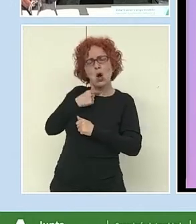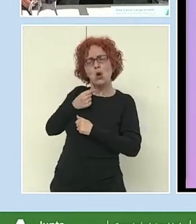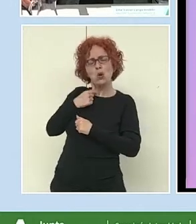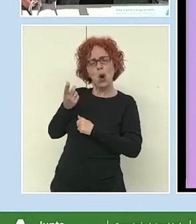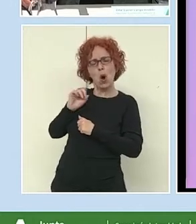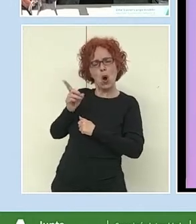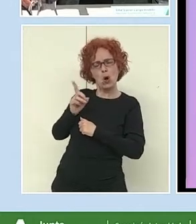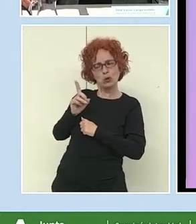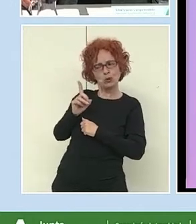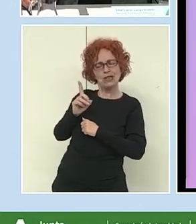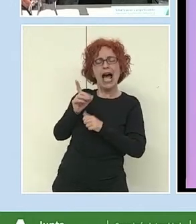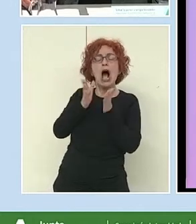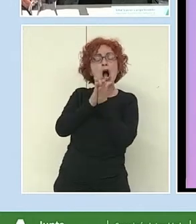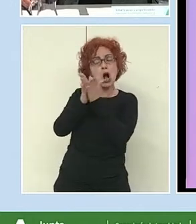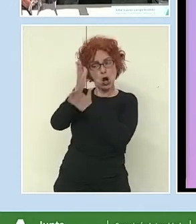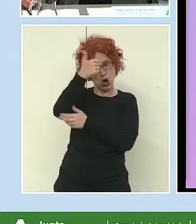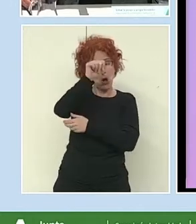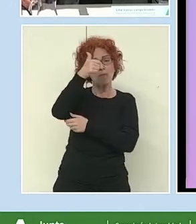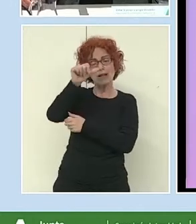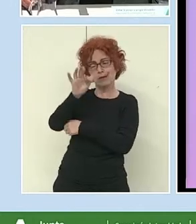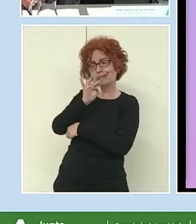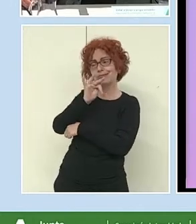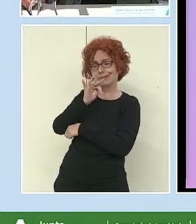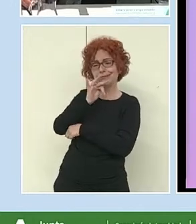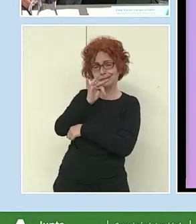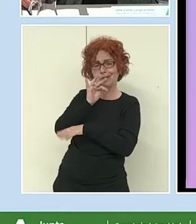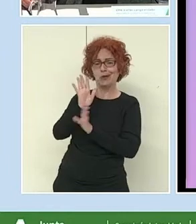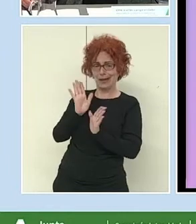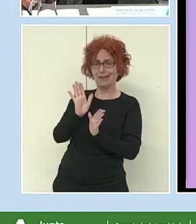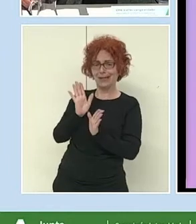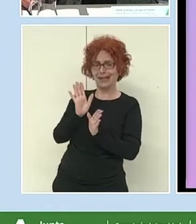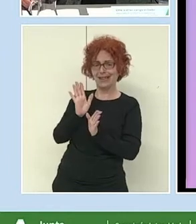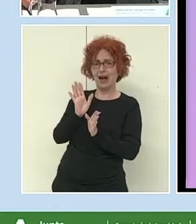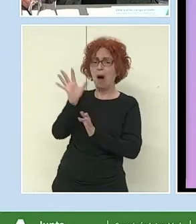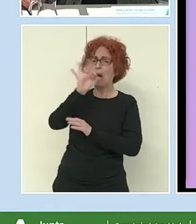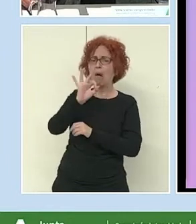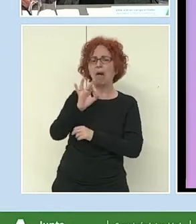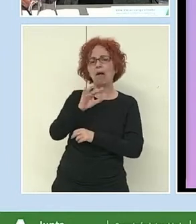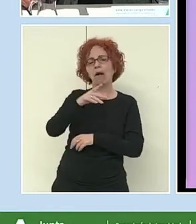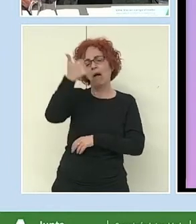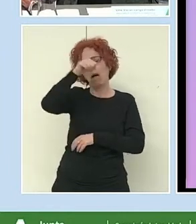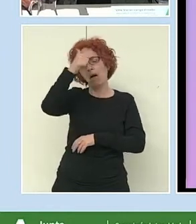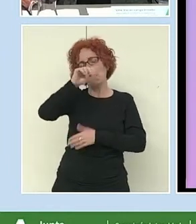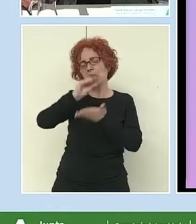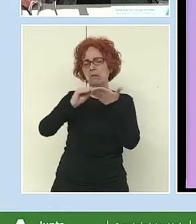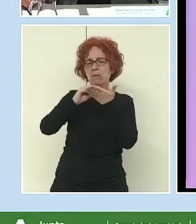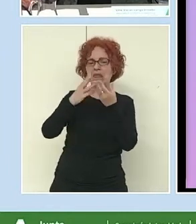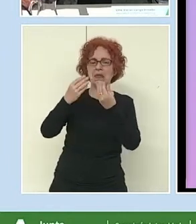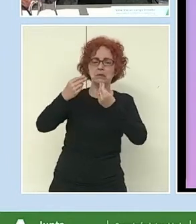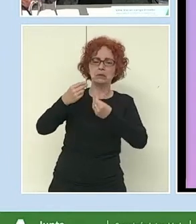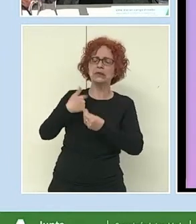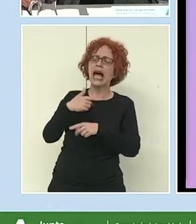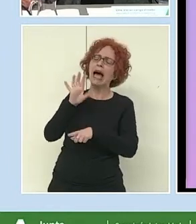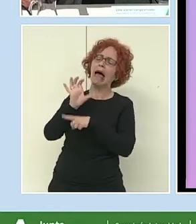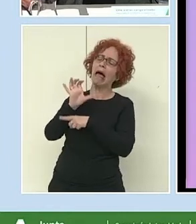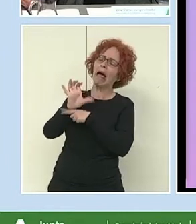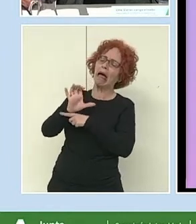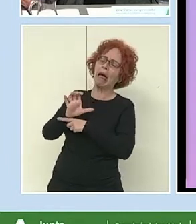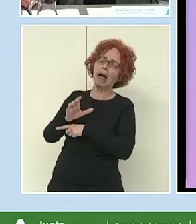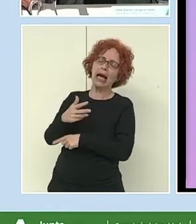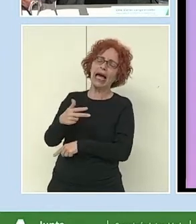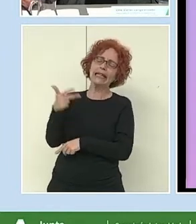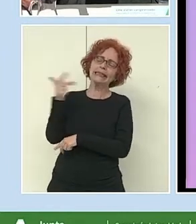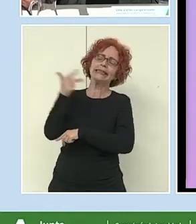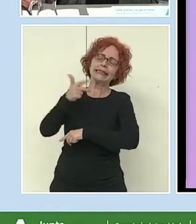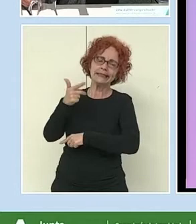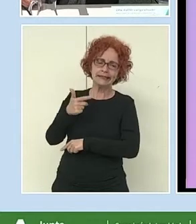Compañeros que todavía puede que en algún momento dado hagan algún tipo de comentario o juicio acerca de a